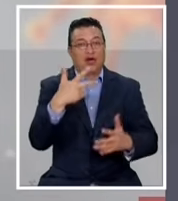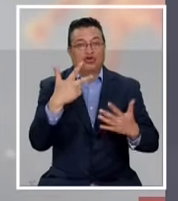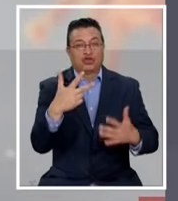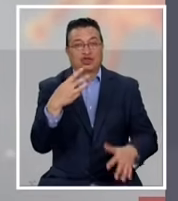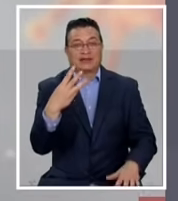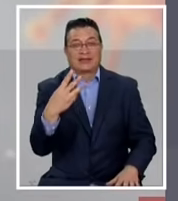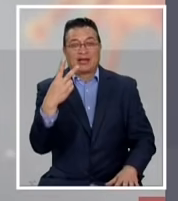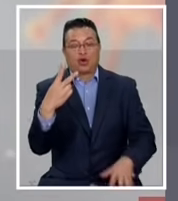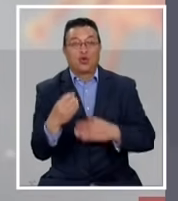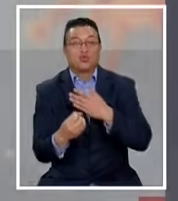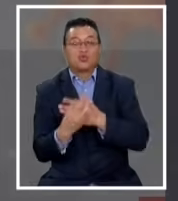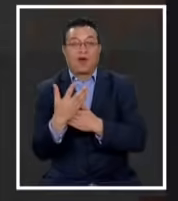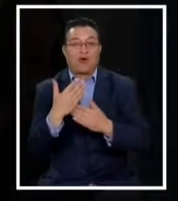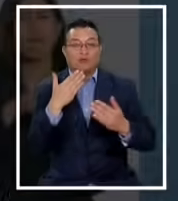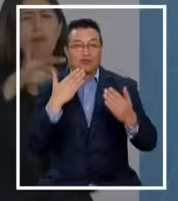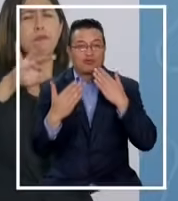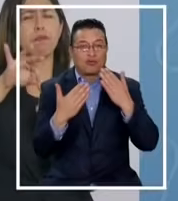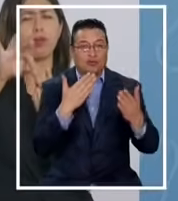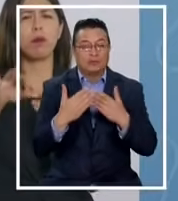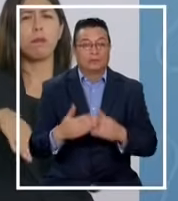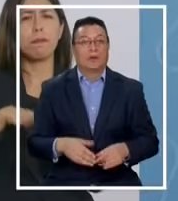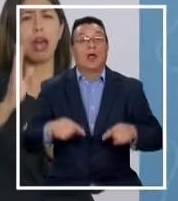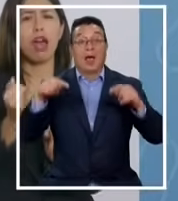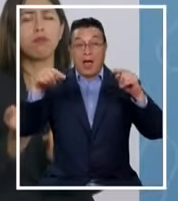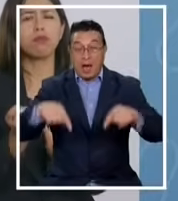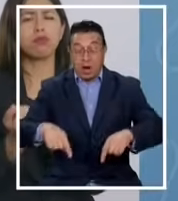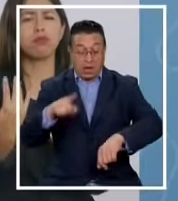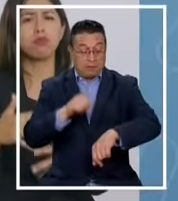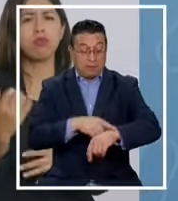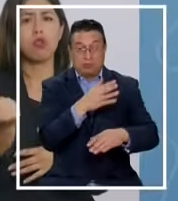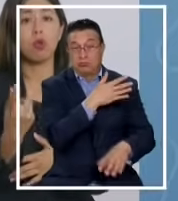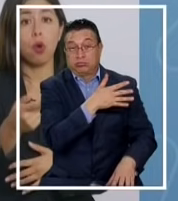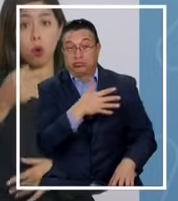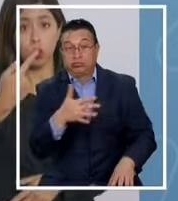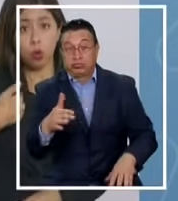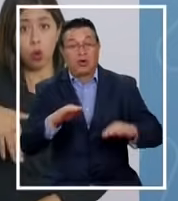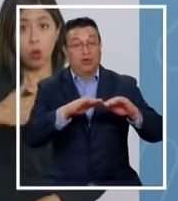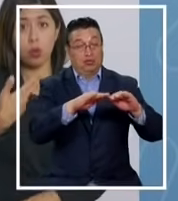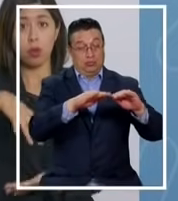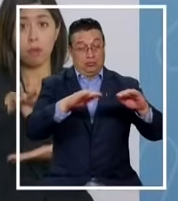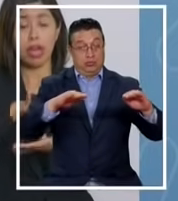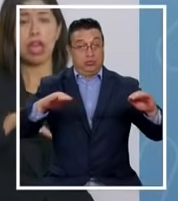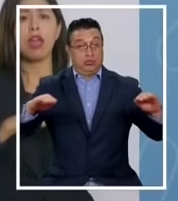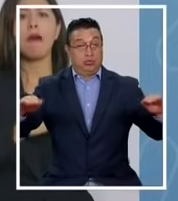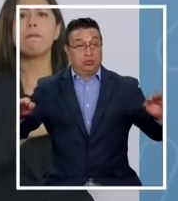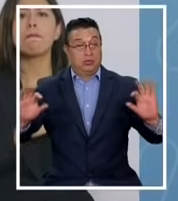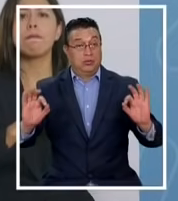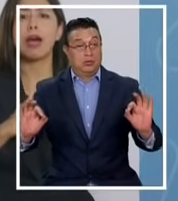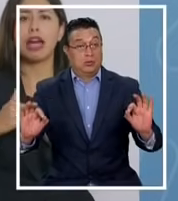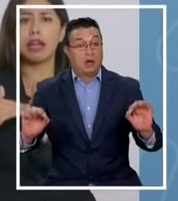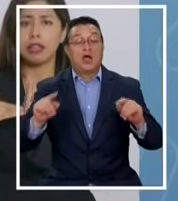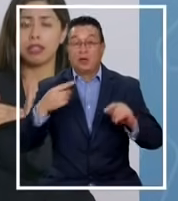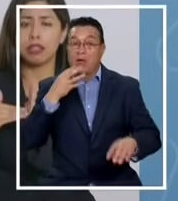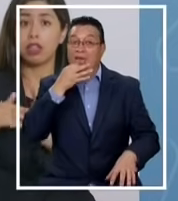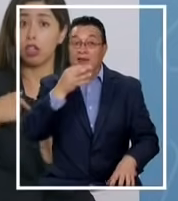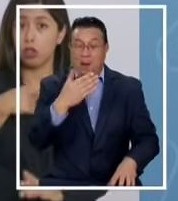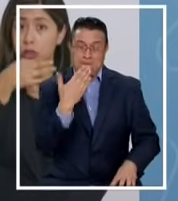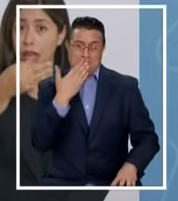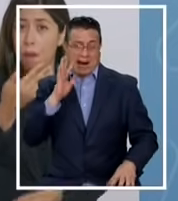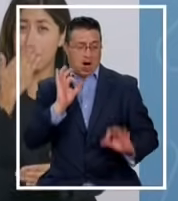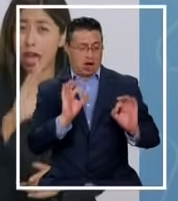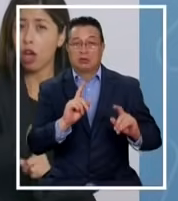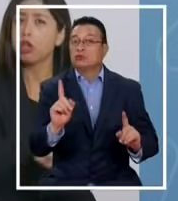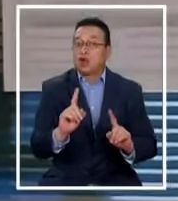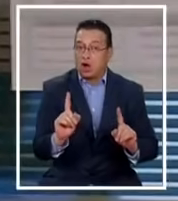6.832 nuevos casos. Estamos pasando por un momento de estabilidad. No quiero decir que estamos mejorando,